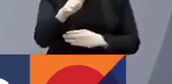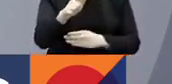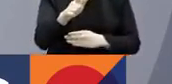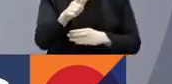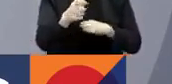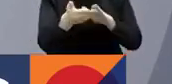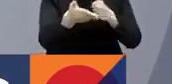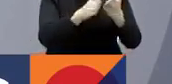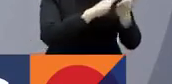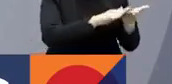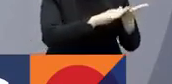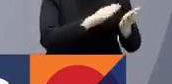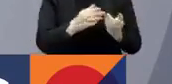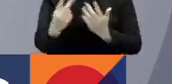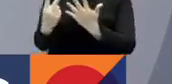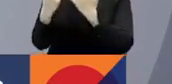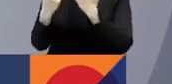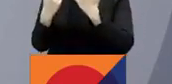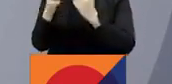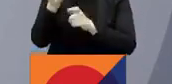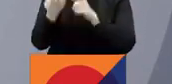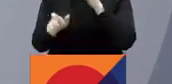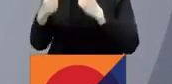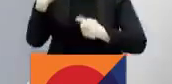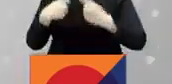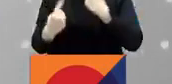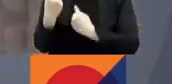militares heridos. En la zona continúan las operaciones.